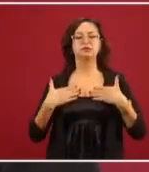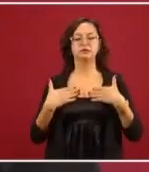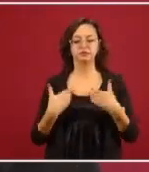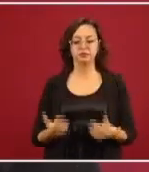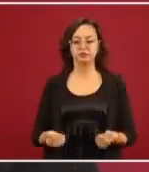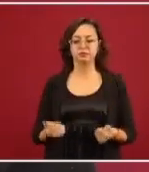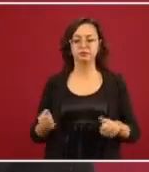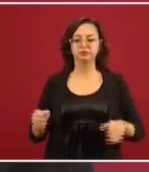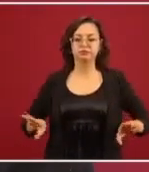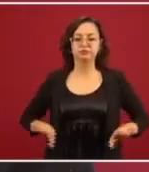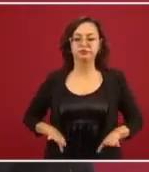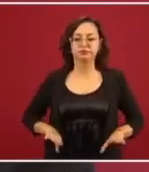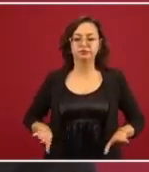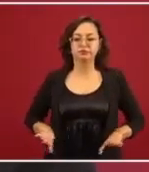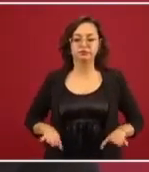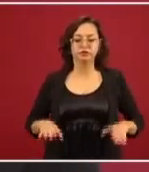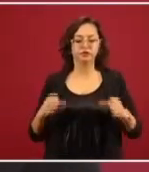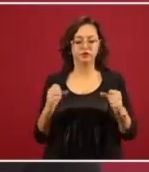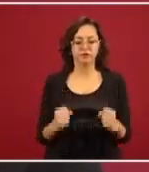fortalecernos